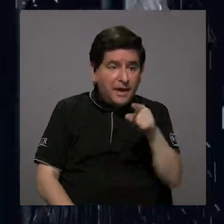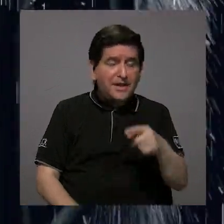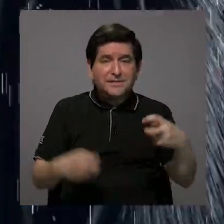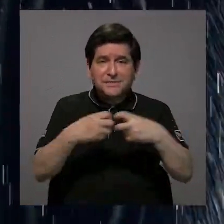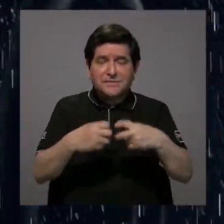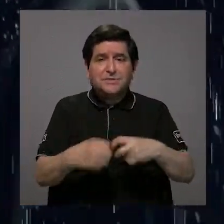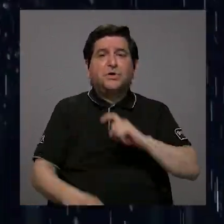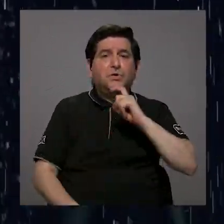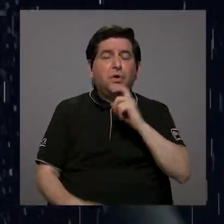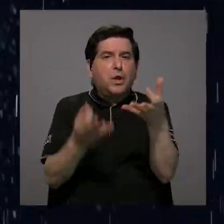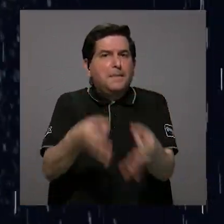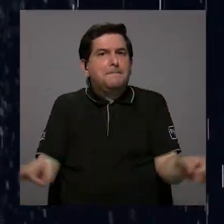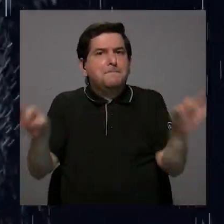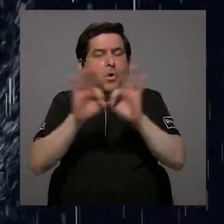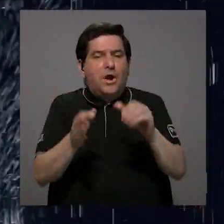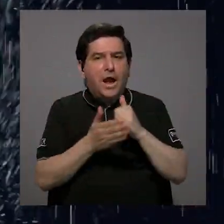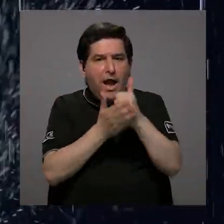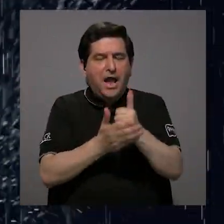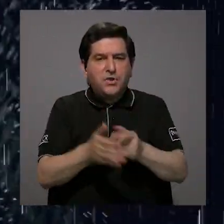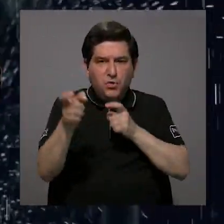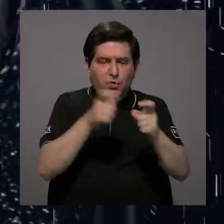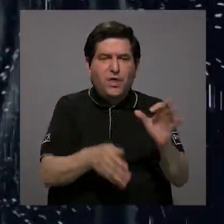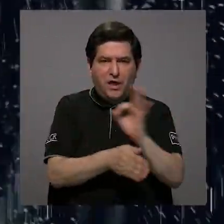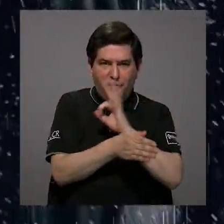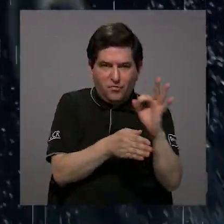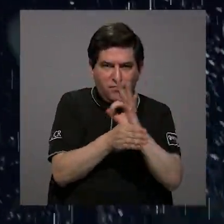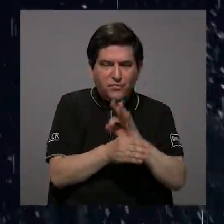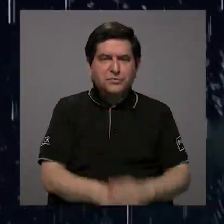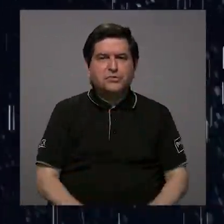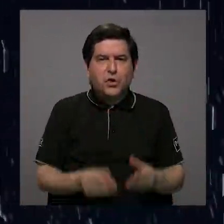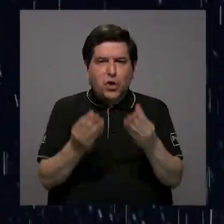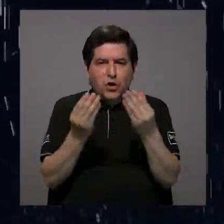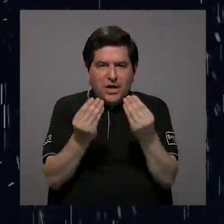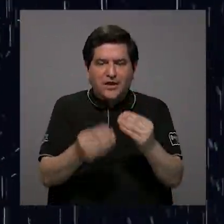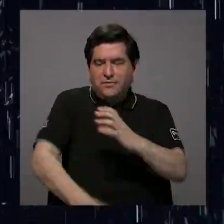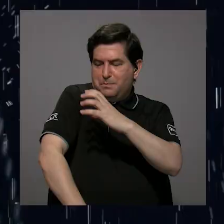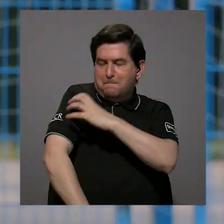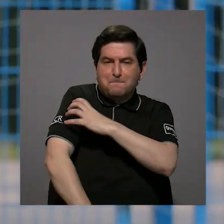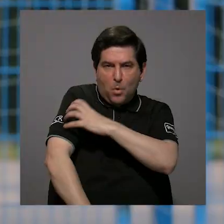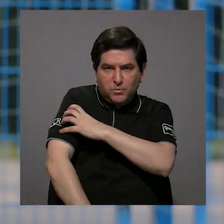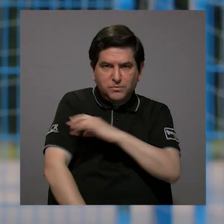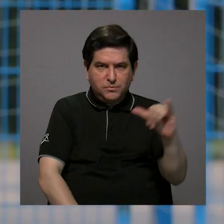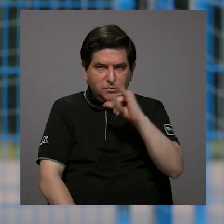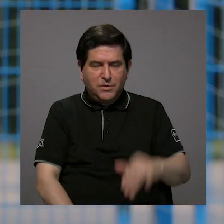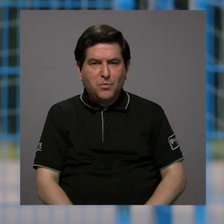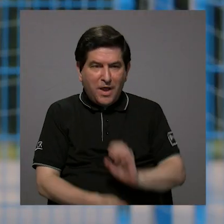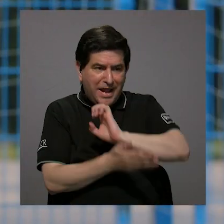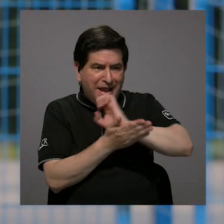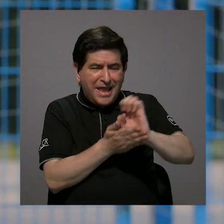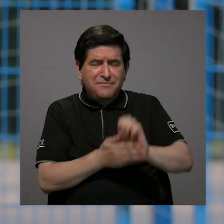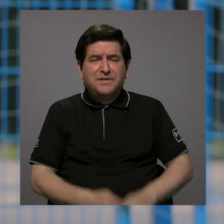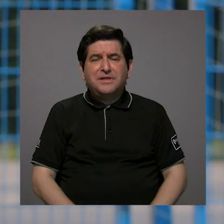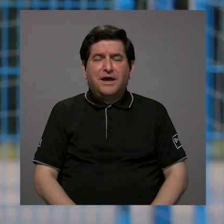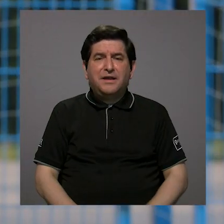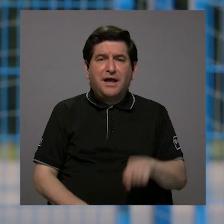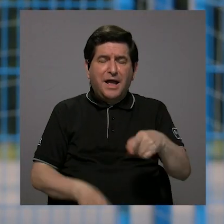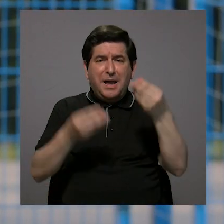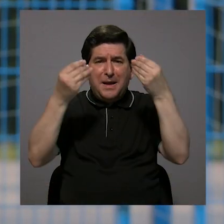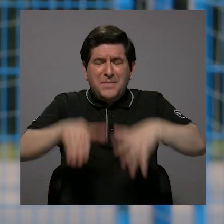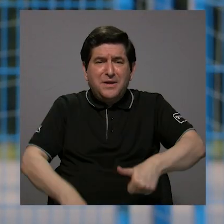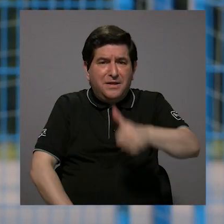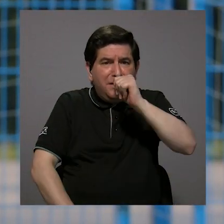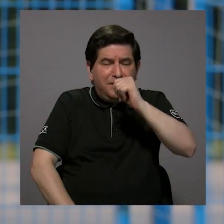Los electrolitos son importantes porque ayudan a regular el funcionamiento de los nervios y los músculos, así como prevenir la